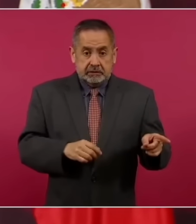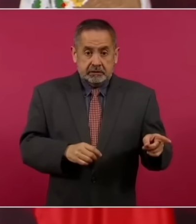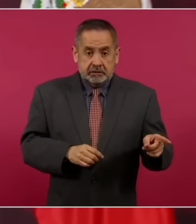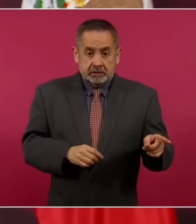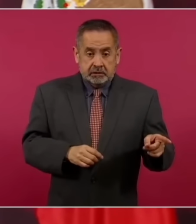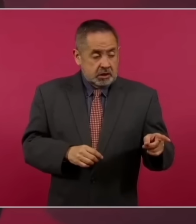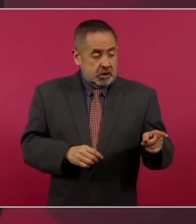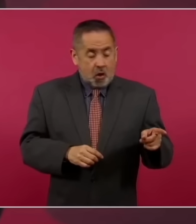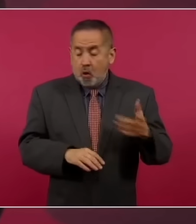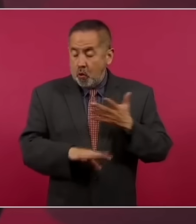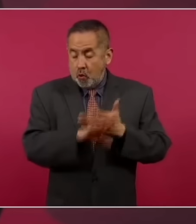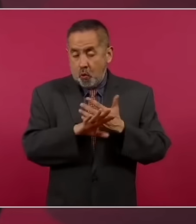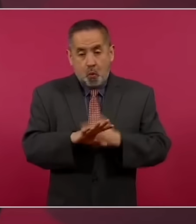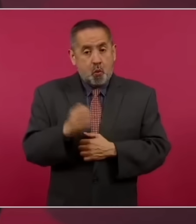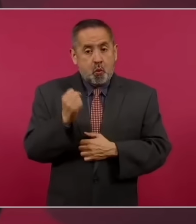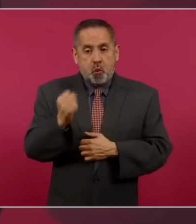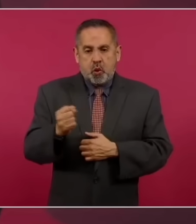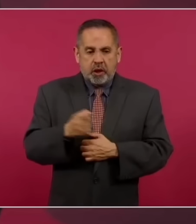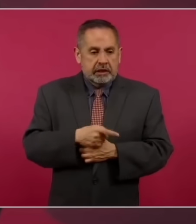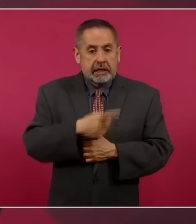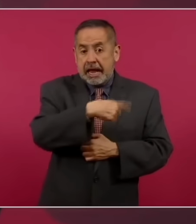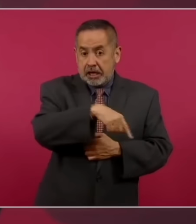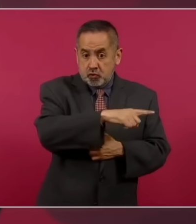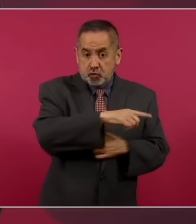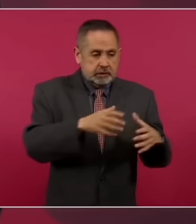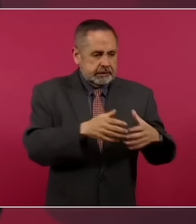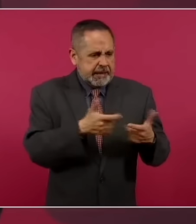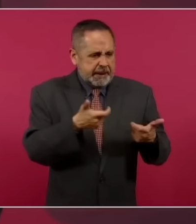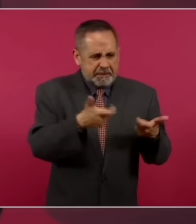le meten mucho dinero